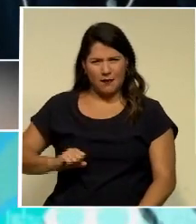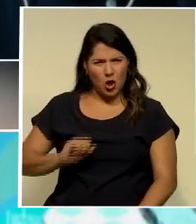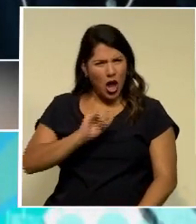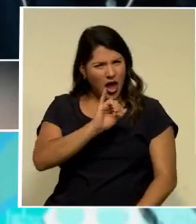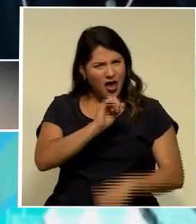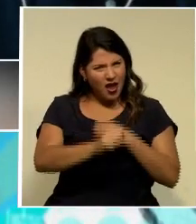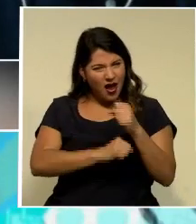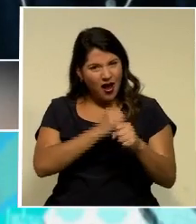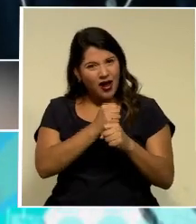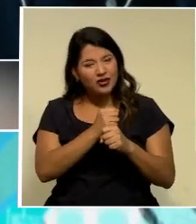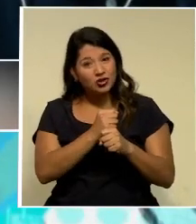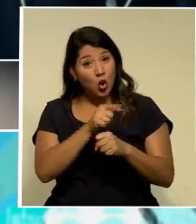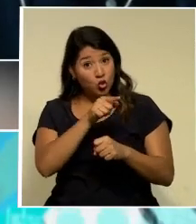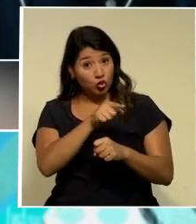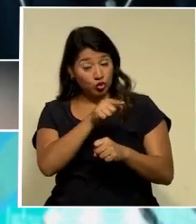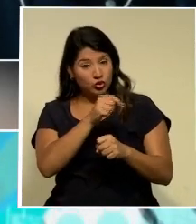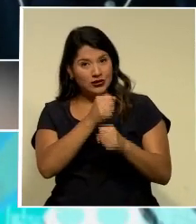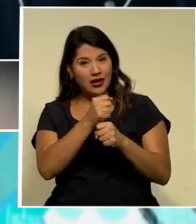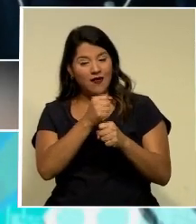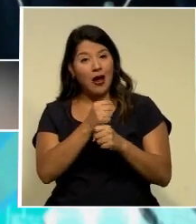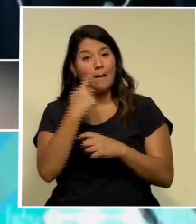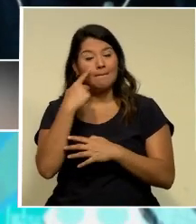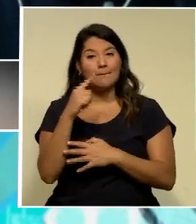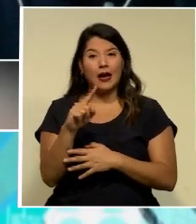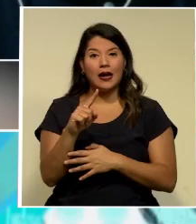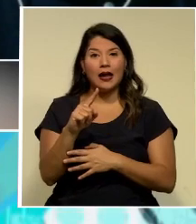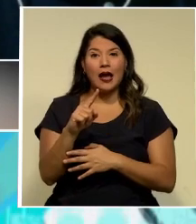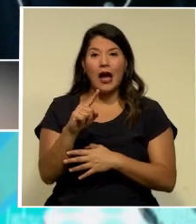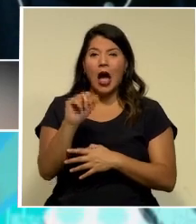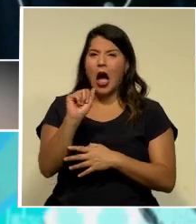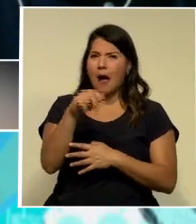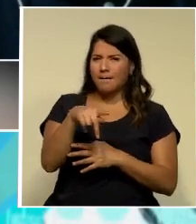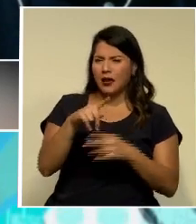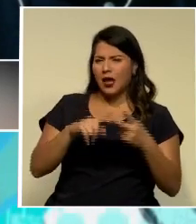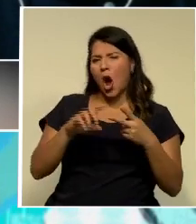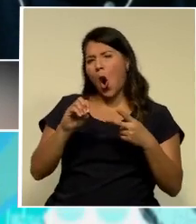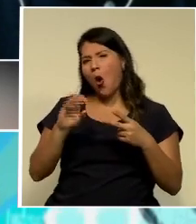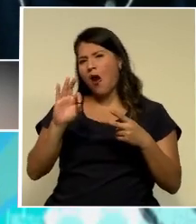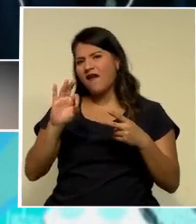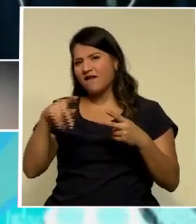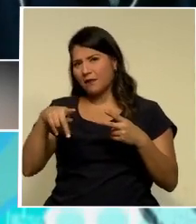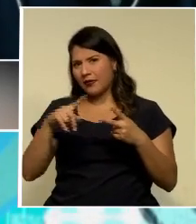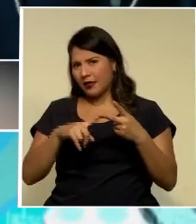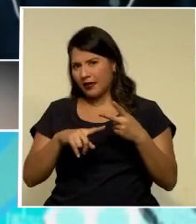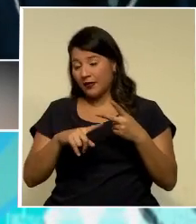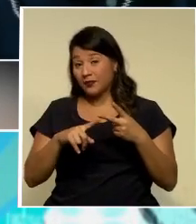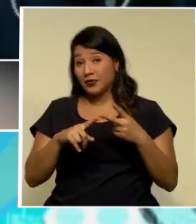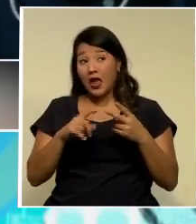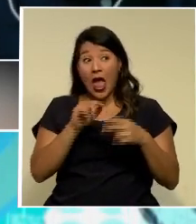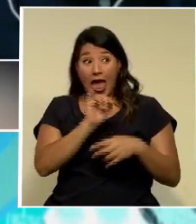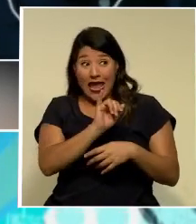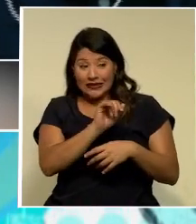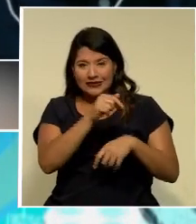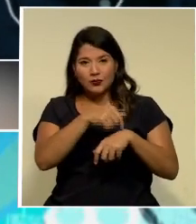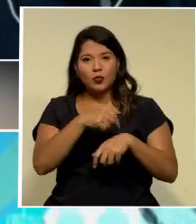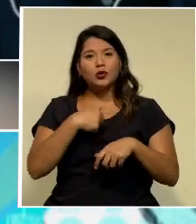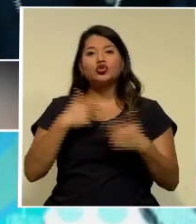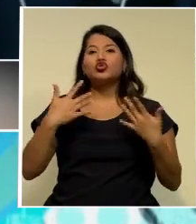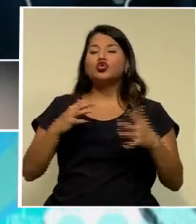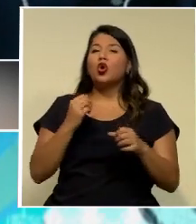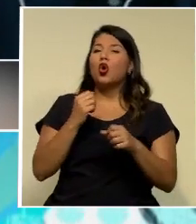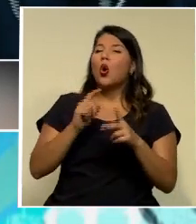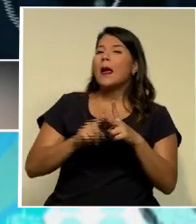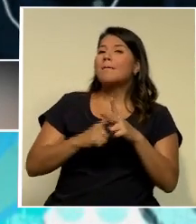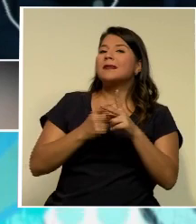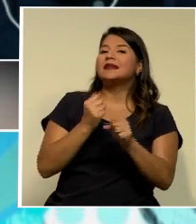imágenes? ¿Estabas ahí trabajando para AP o para FP? Ya en ese momento yo estaba trabajando, yo